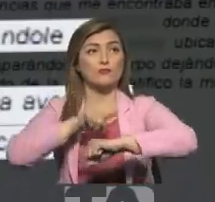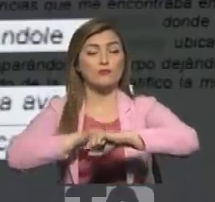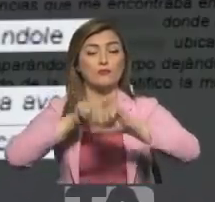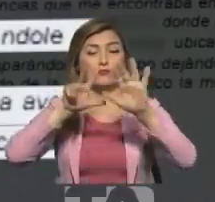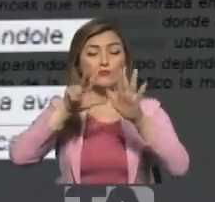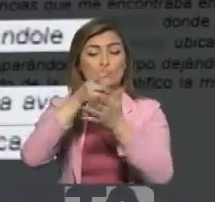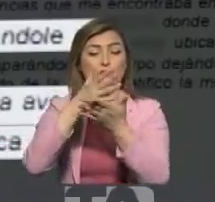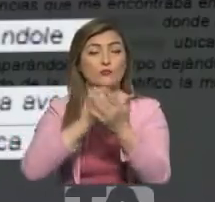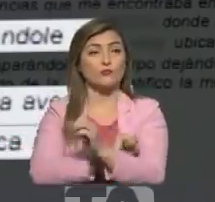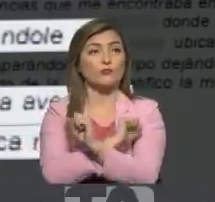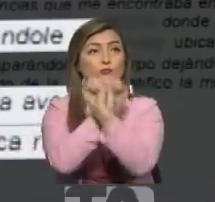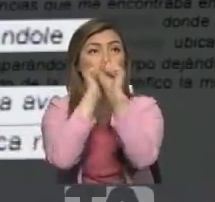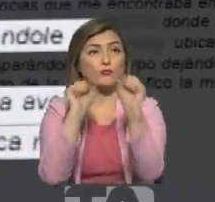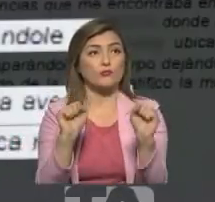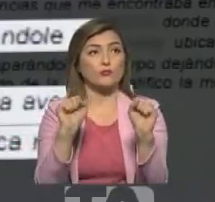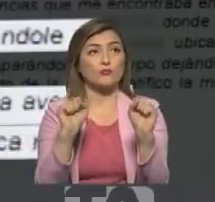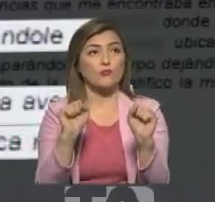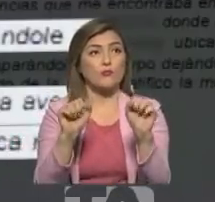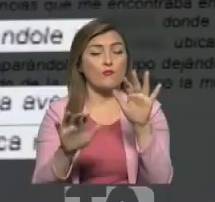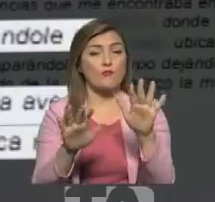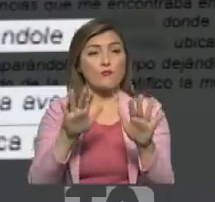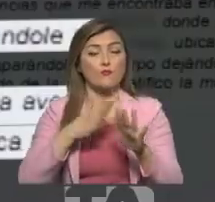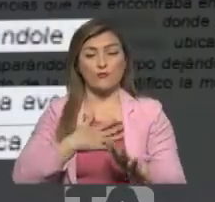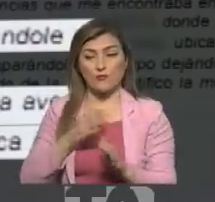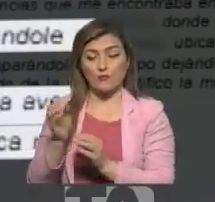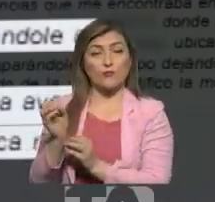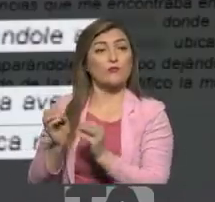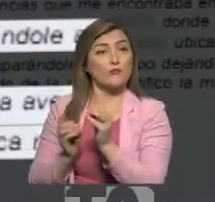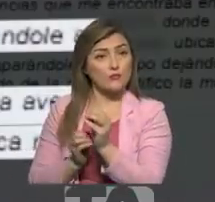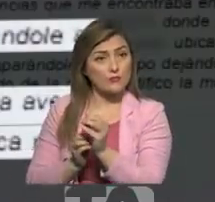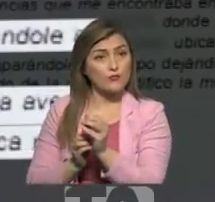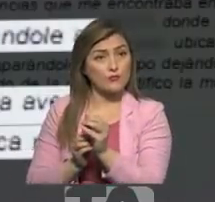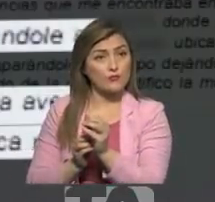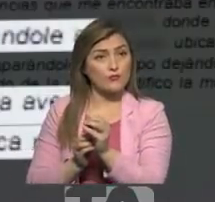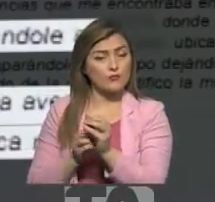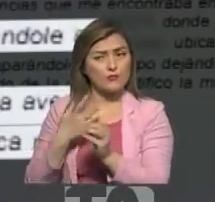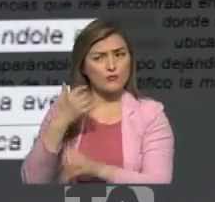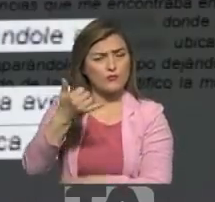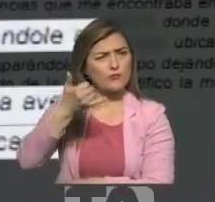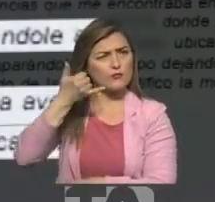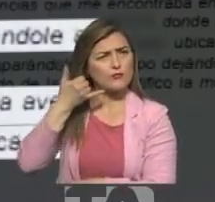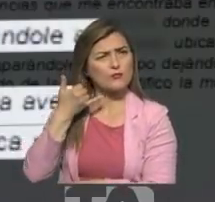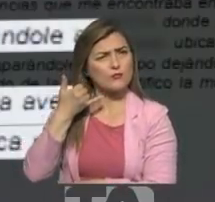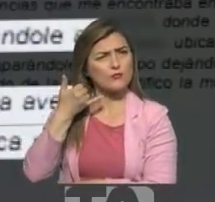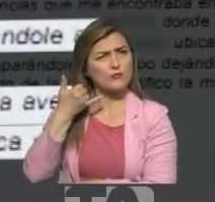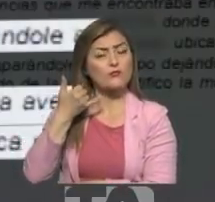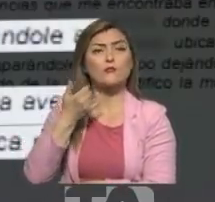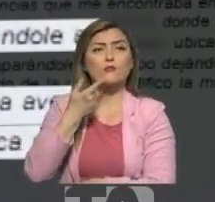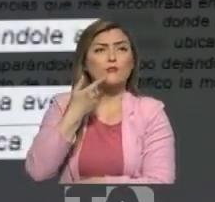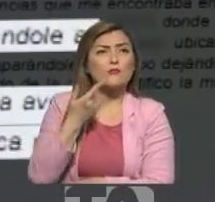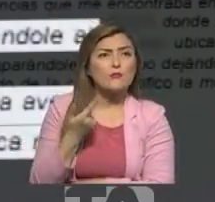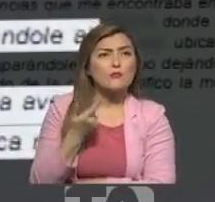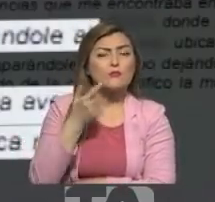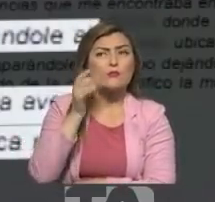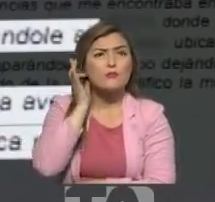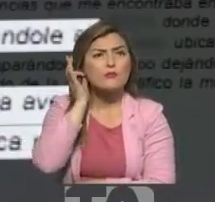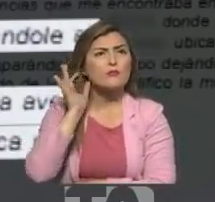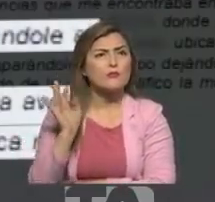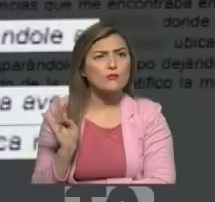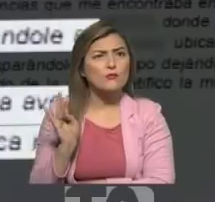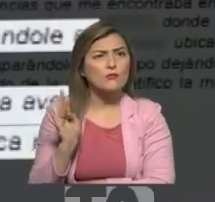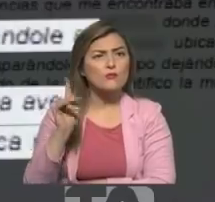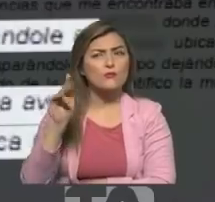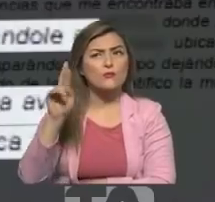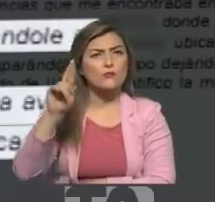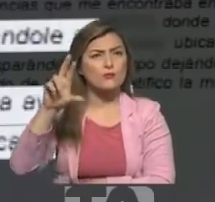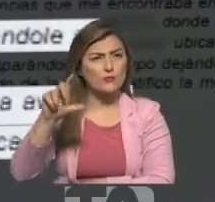las 8:30 de la mañana, en circunstancias que me encontraba en mi oficina, recibí una llamada donde me daba a conocer que a mi esposa, la señora